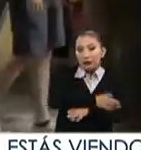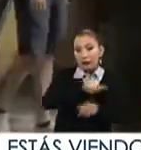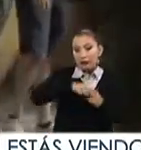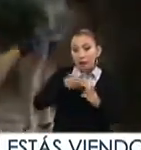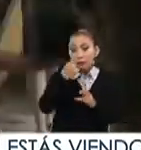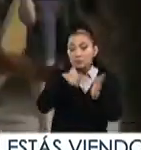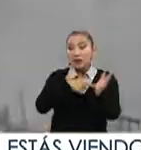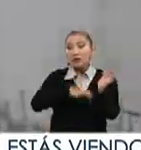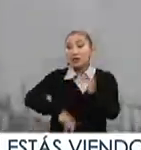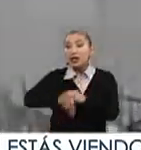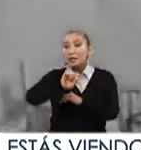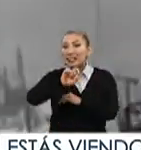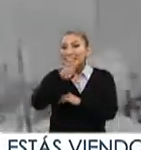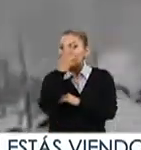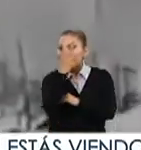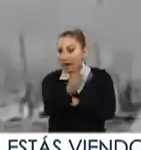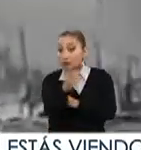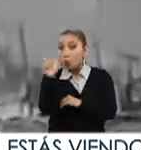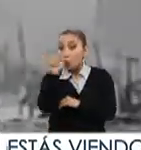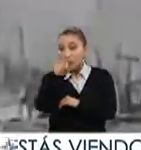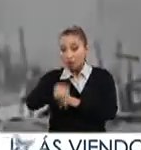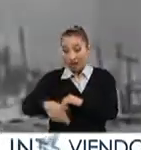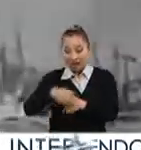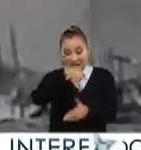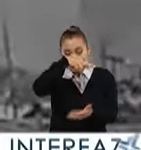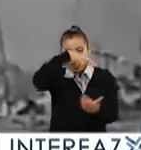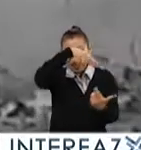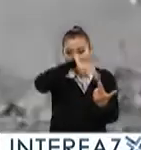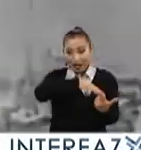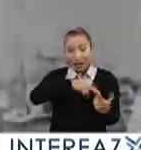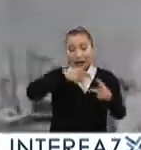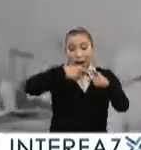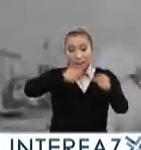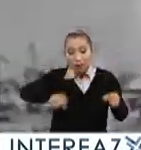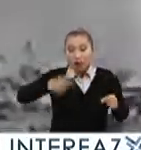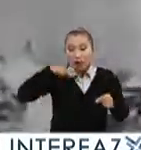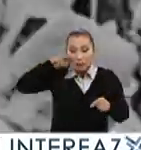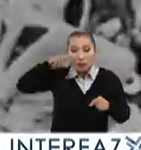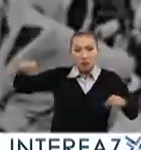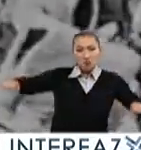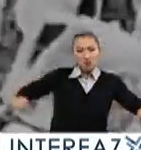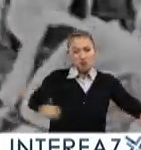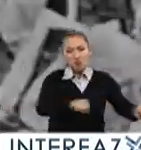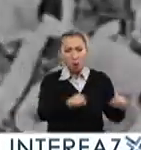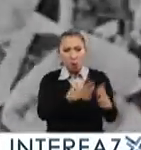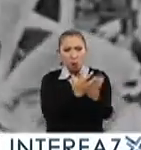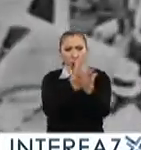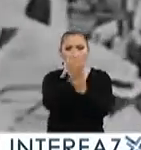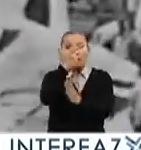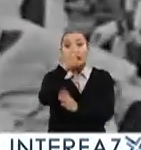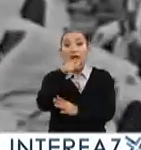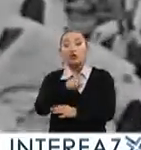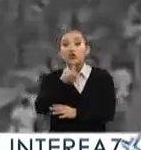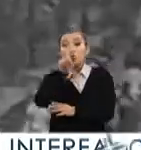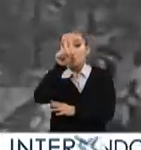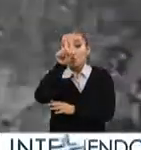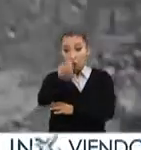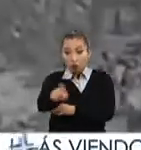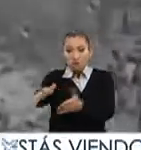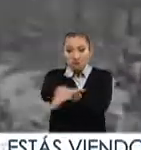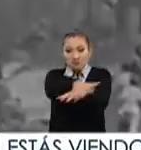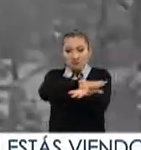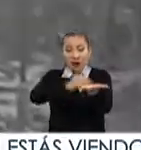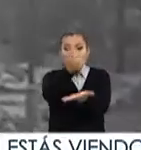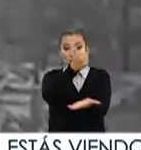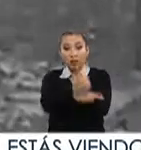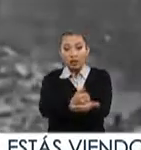del año 1923, cuando en la región de Kantō, en Japón, ocurrió un terremoto de magnitud 7.1 que